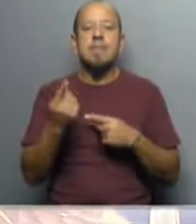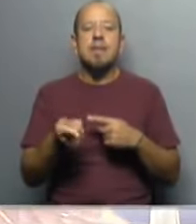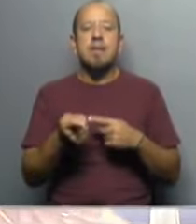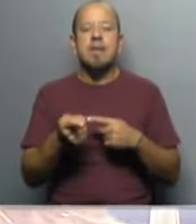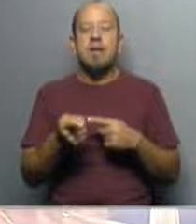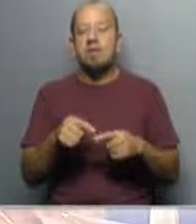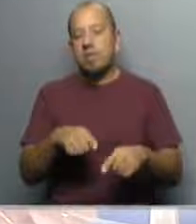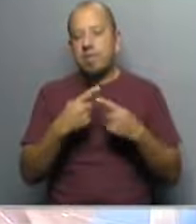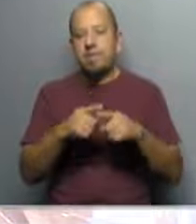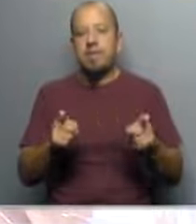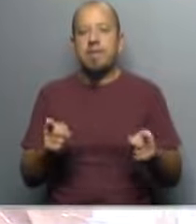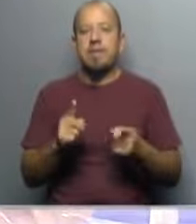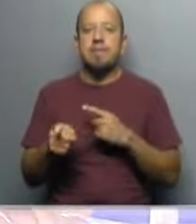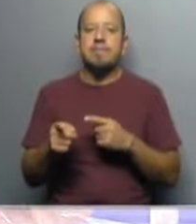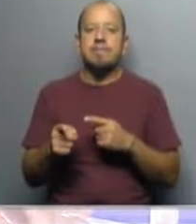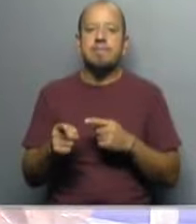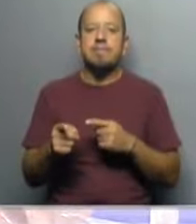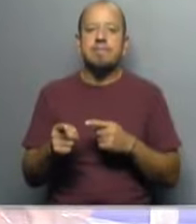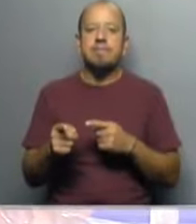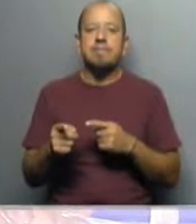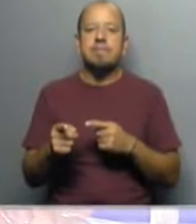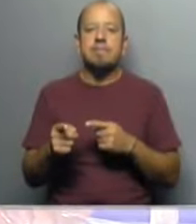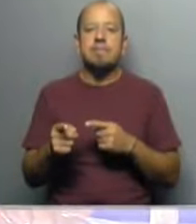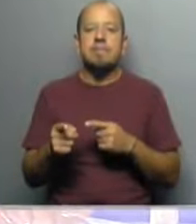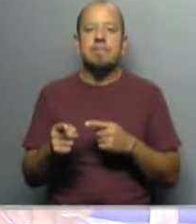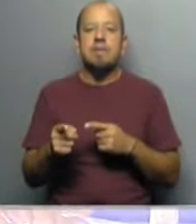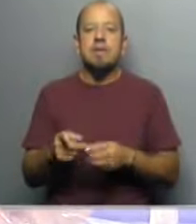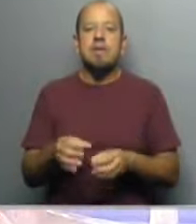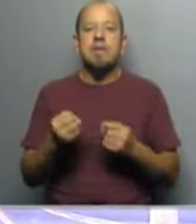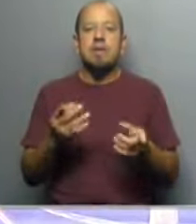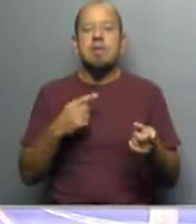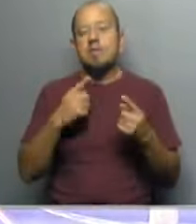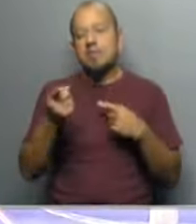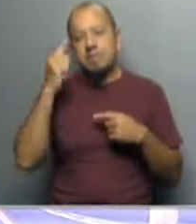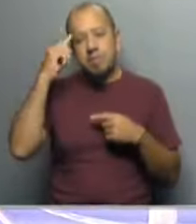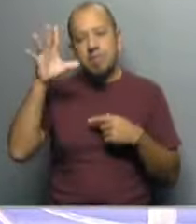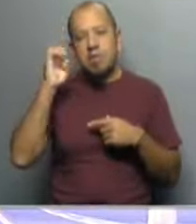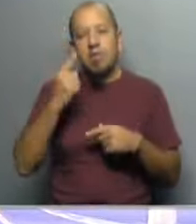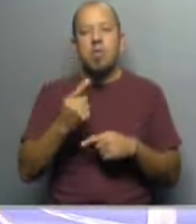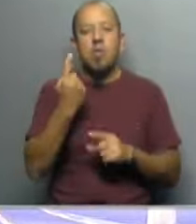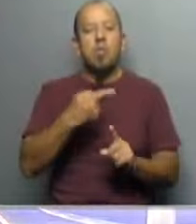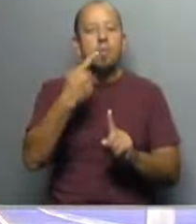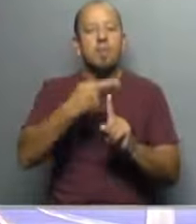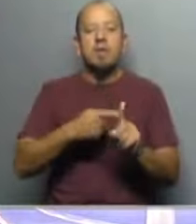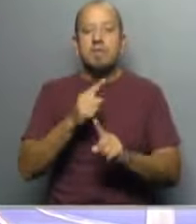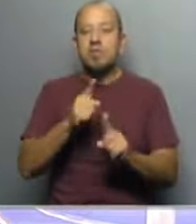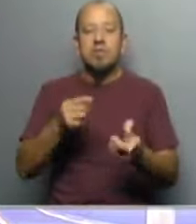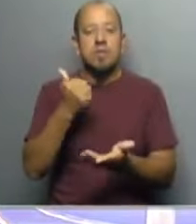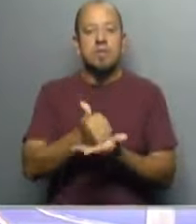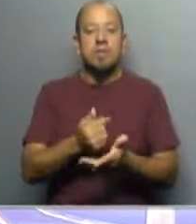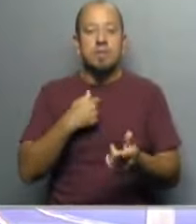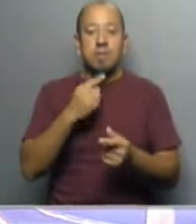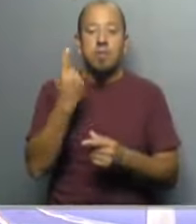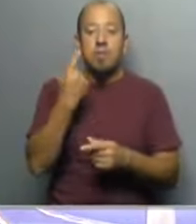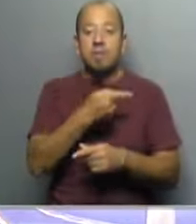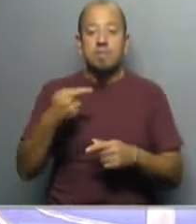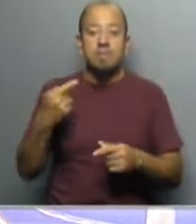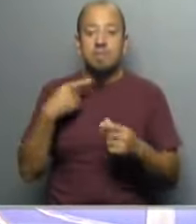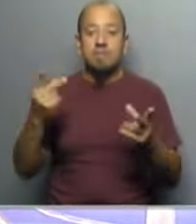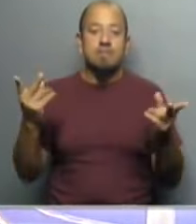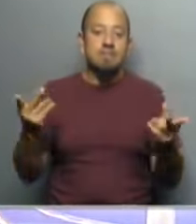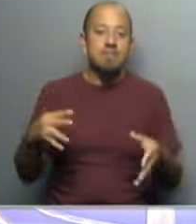el tiempo, perdón. ¿Por qué este recibimiento? Yo me había olvidado de eso, porque yo estuve un mes sin él y después me fui a esta semanita de vacaciones. Y ahora, claro,